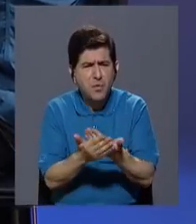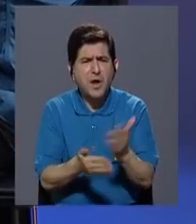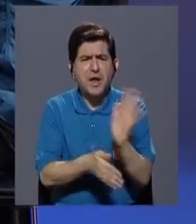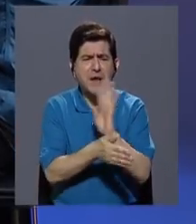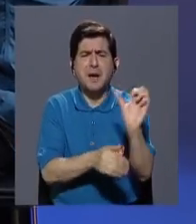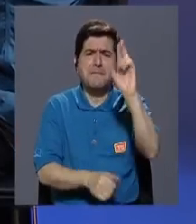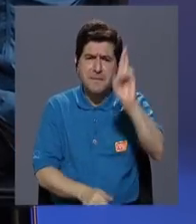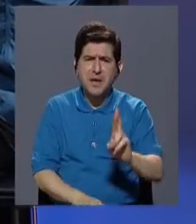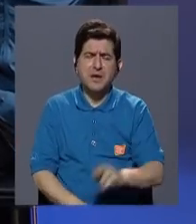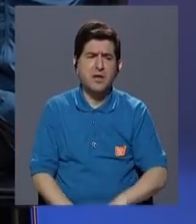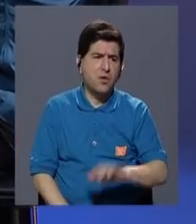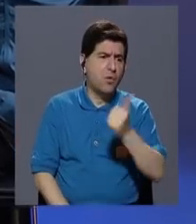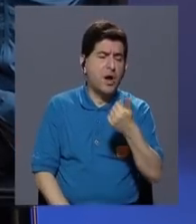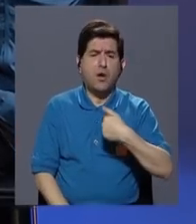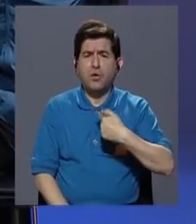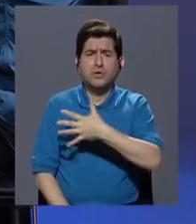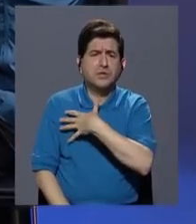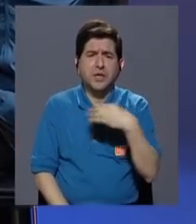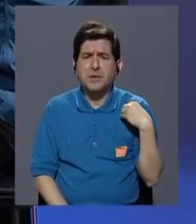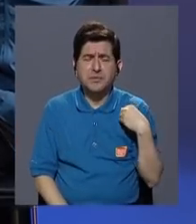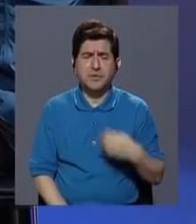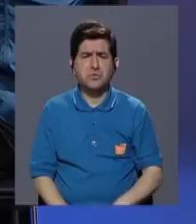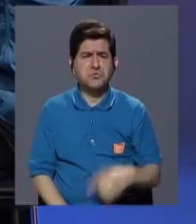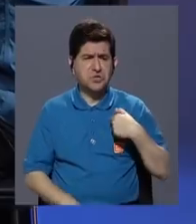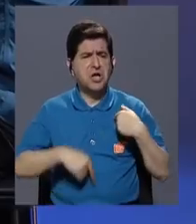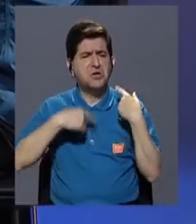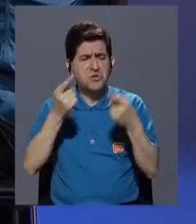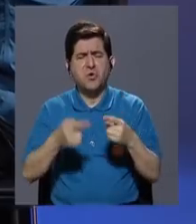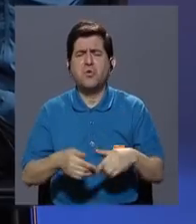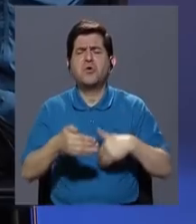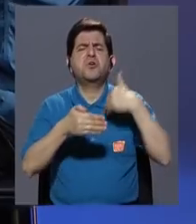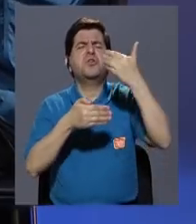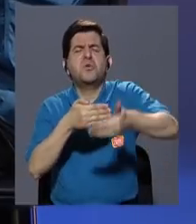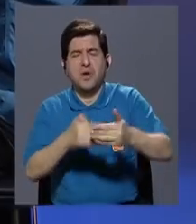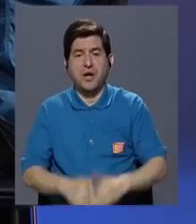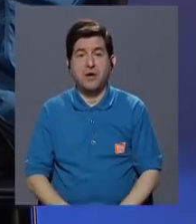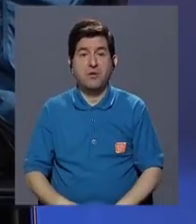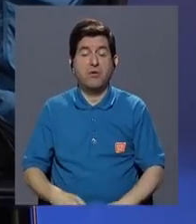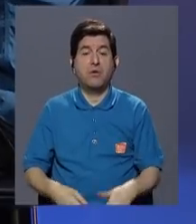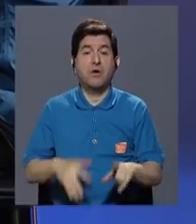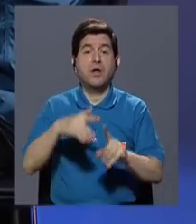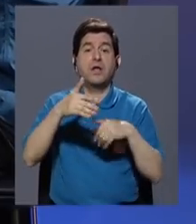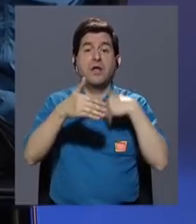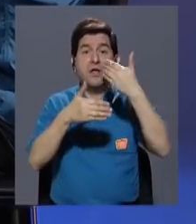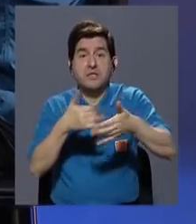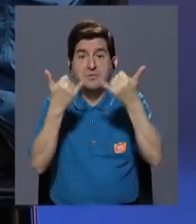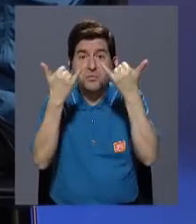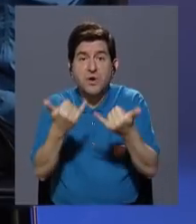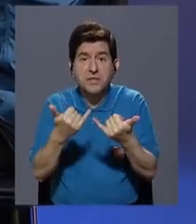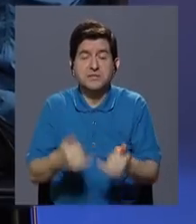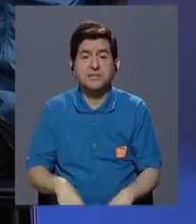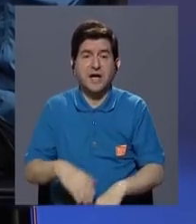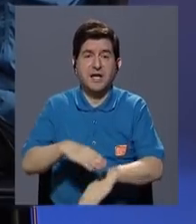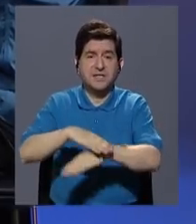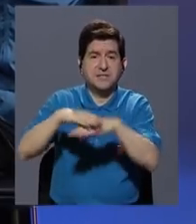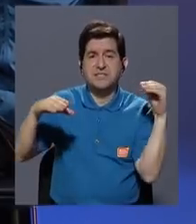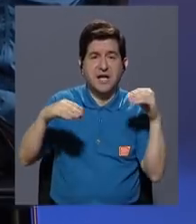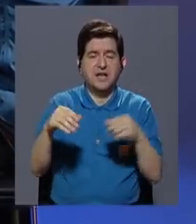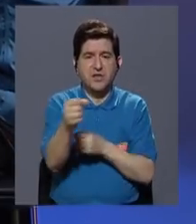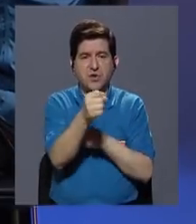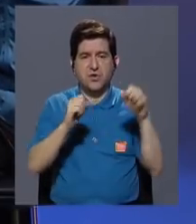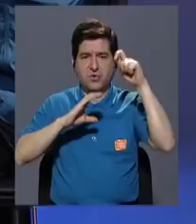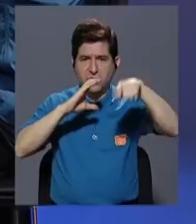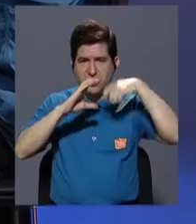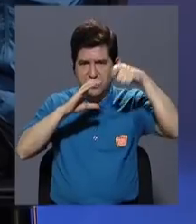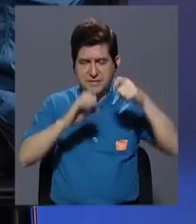que me gusta y creo que la voy a ver no ahora la veo después y de repente se después así que la sacan de las salas de cine aunque las películas necesitan